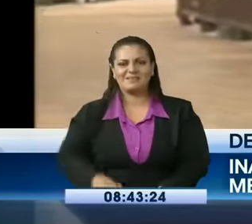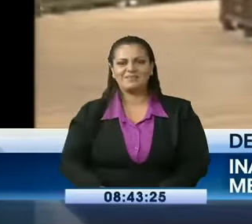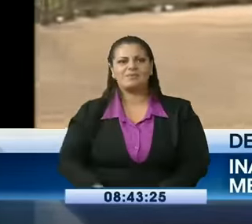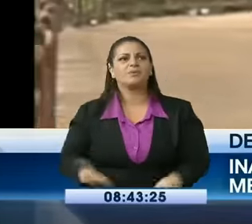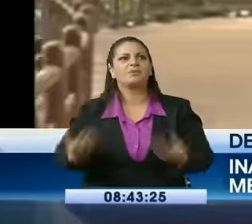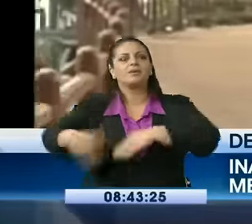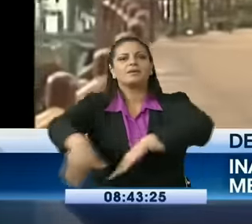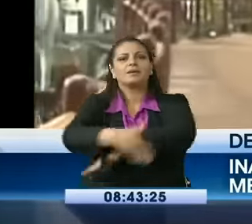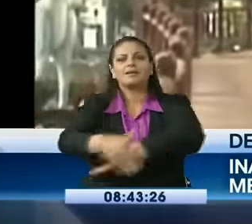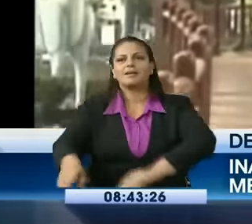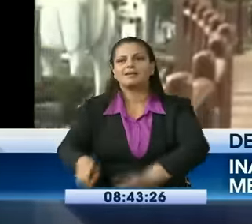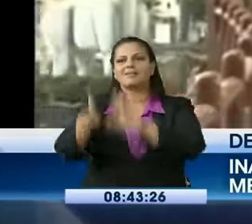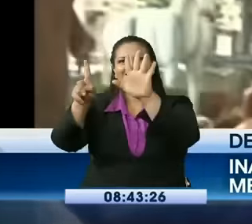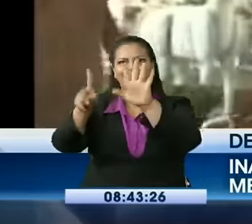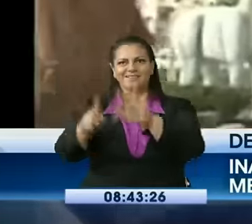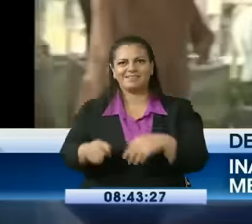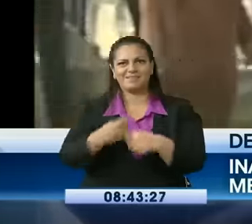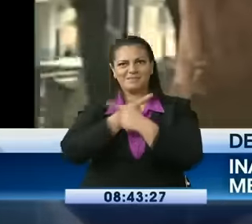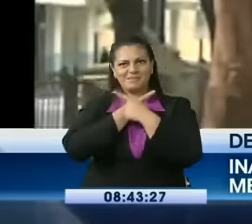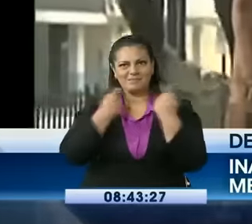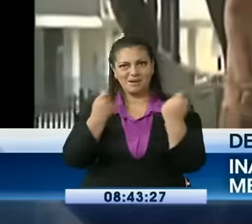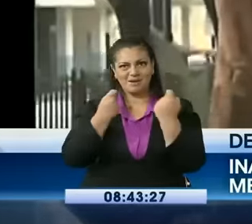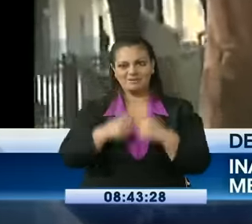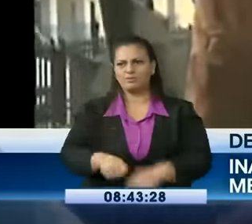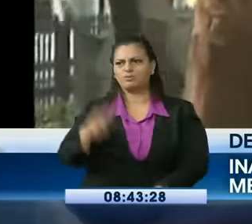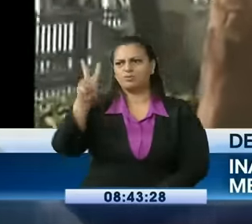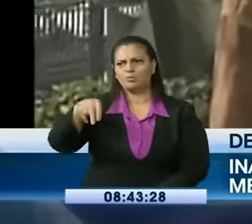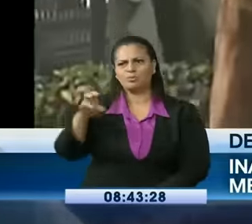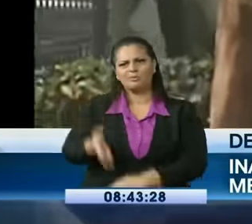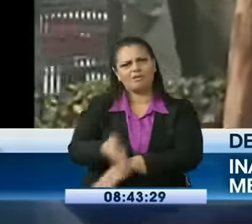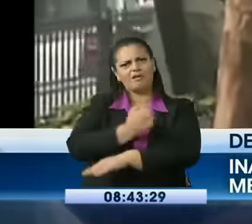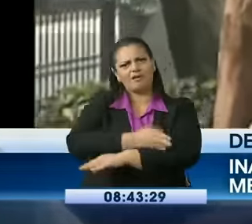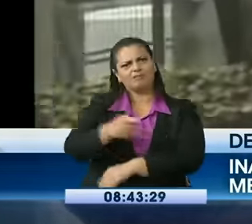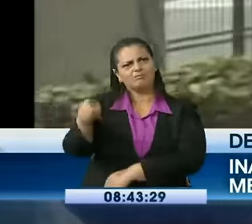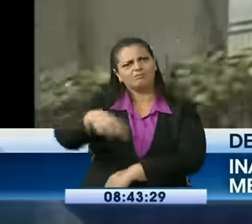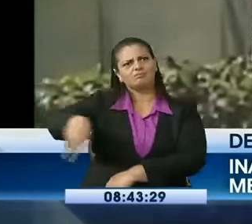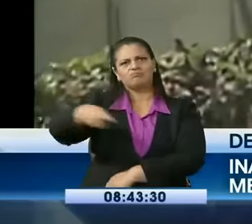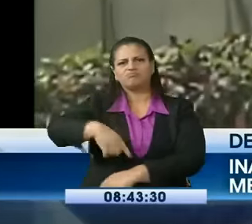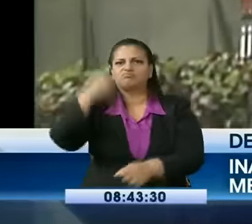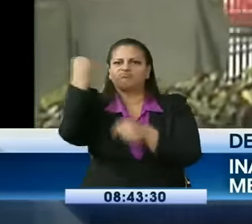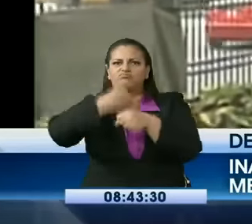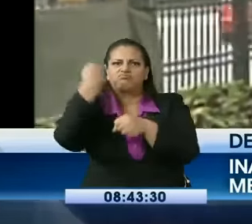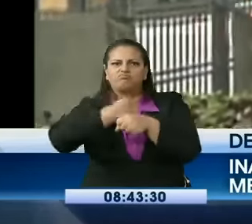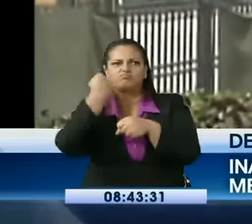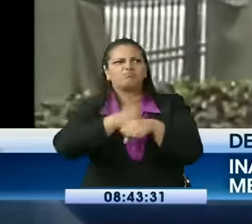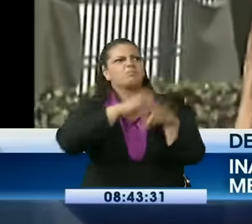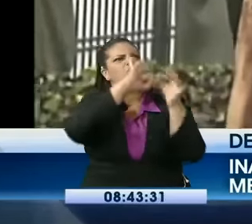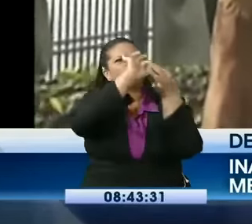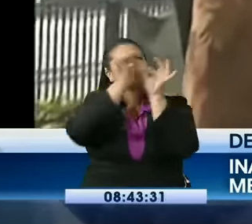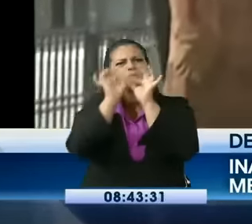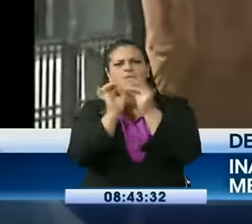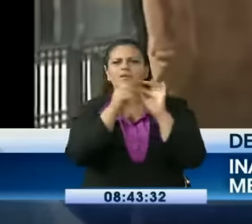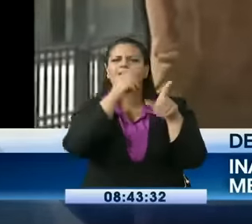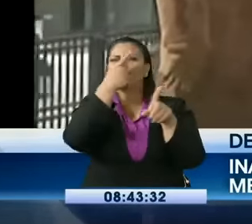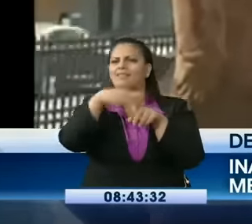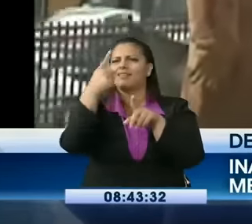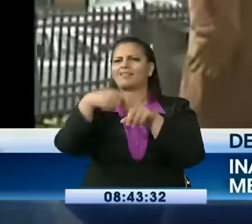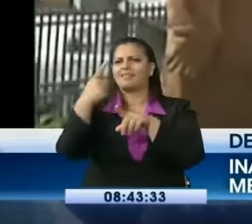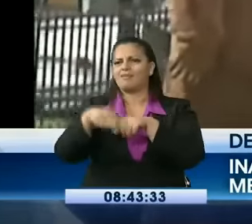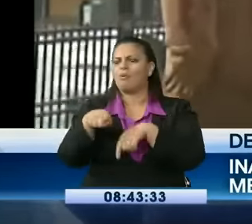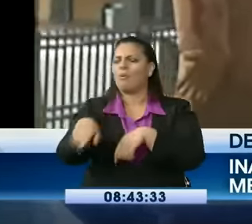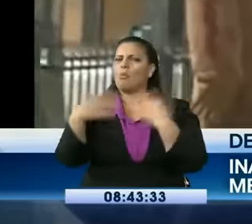de artesanos con los que trabajamos desde hace más de 2 meses atrás, elaborando todos esos elementos. Gran talento de nuestros